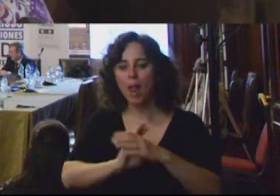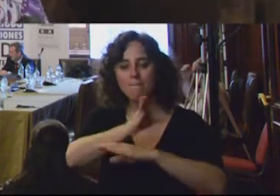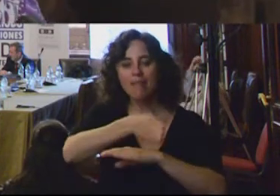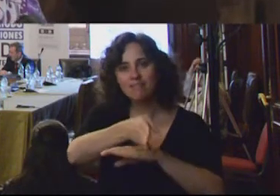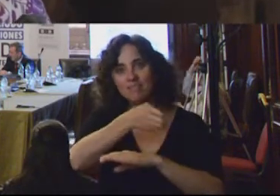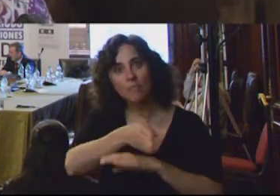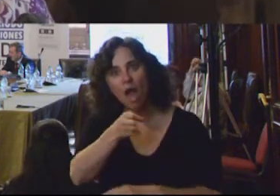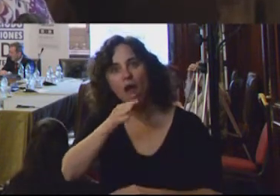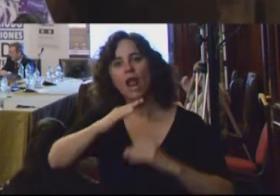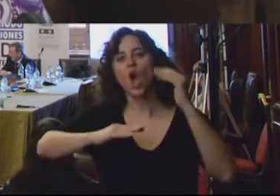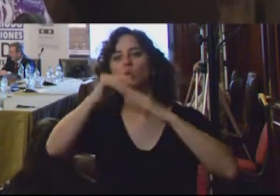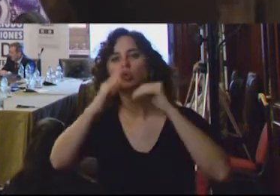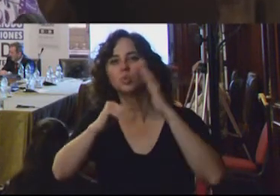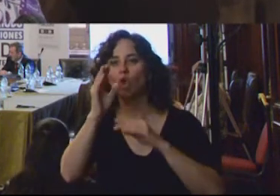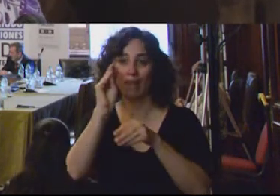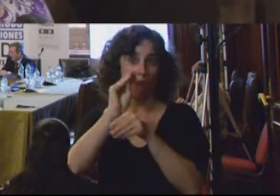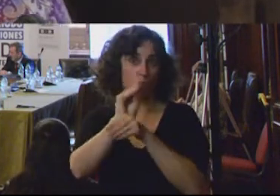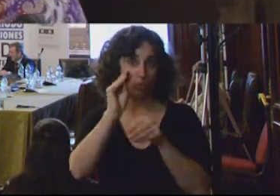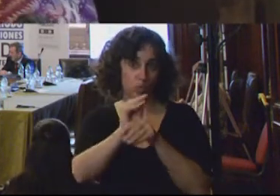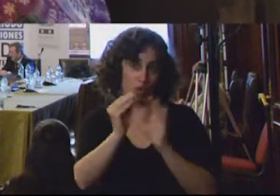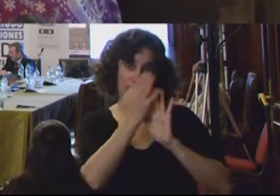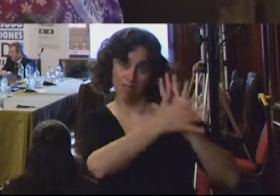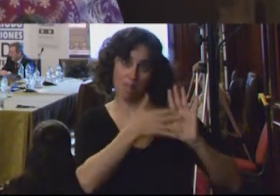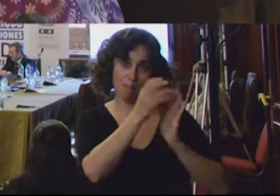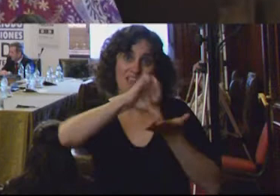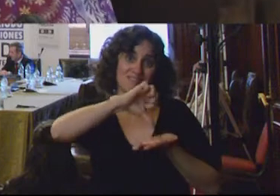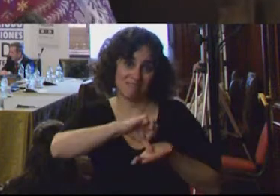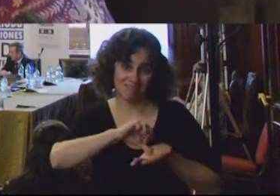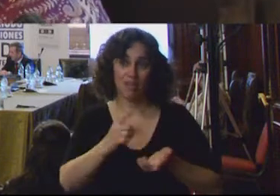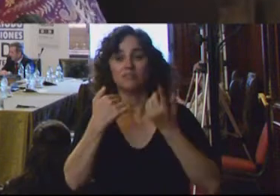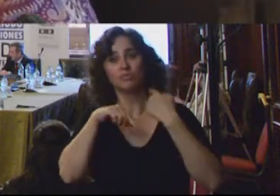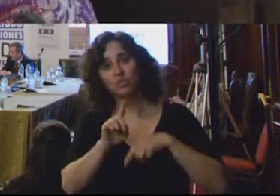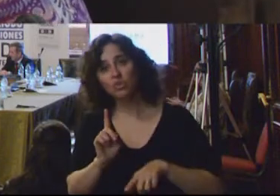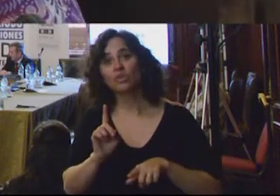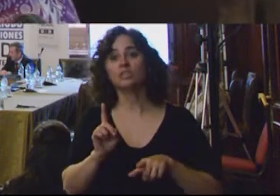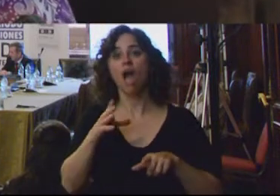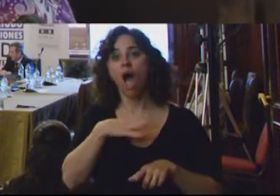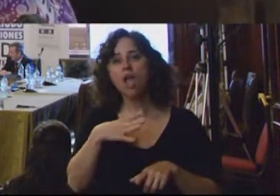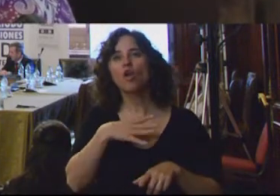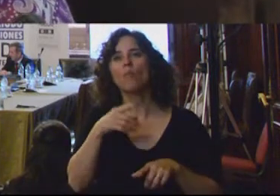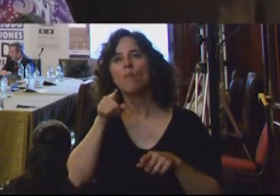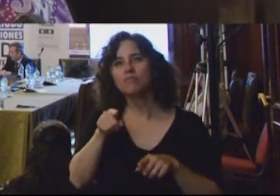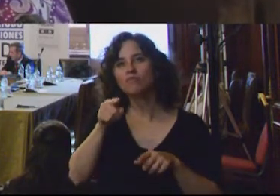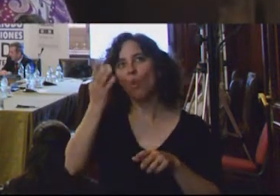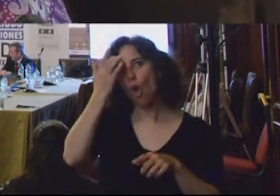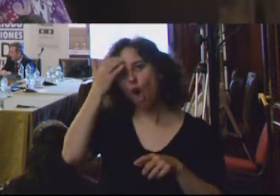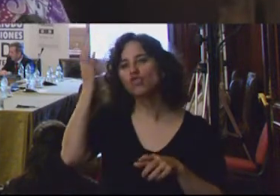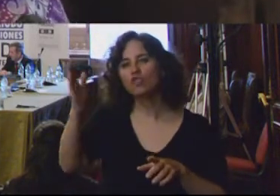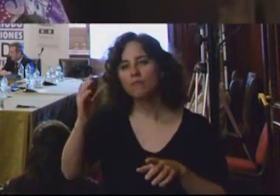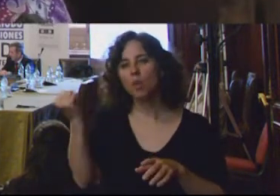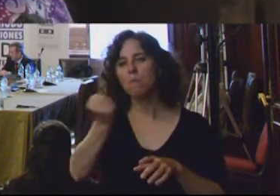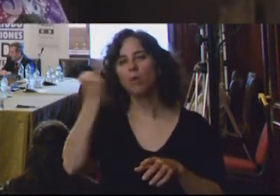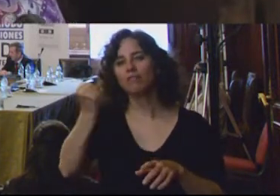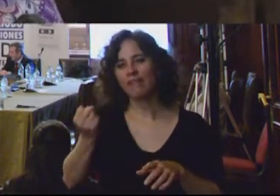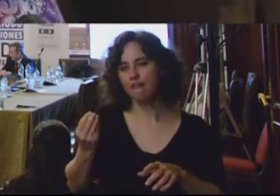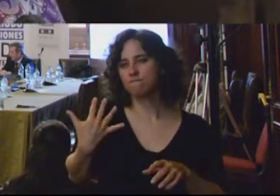construcción de la cultura nacional. Entonces, ahí hay un concepto valioso